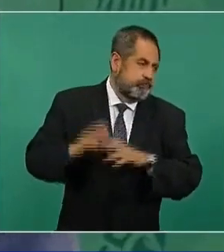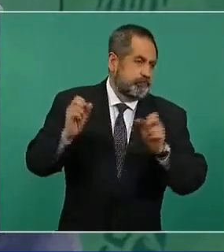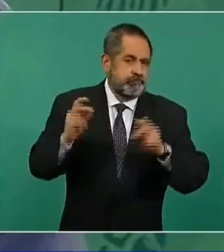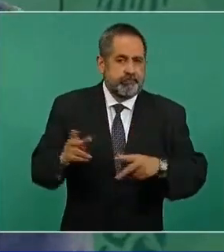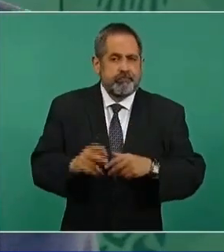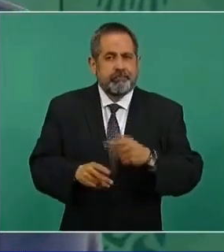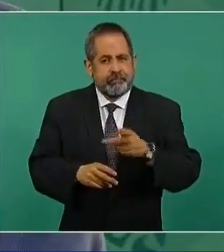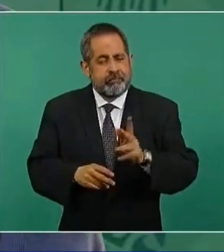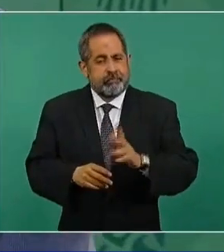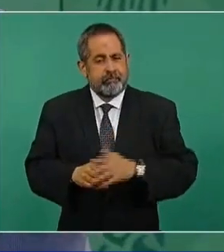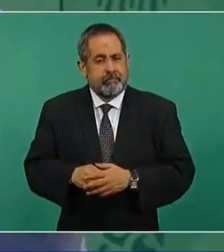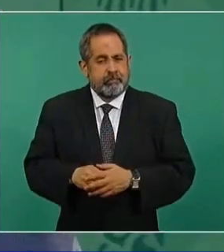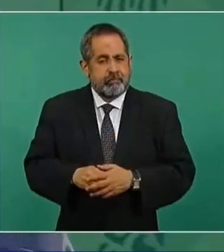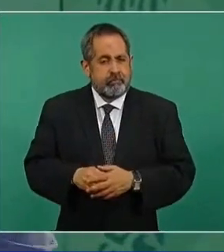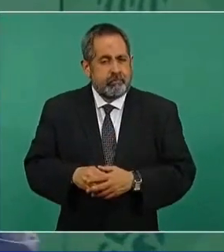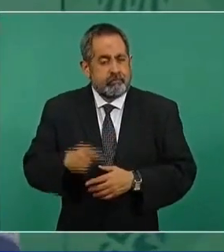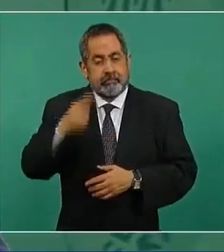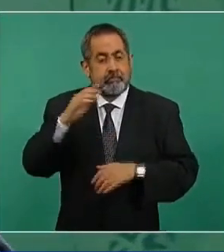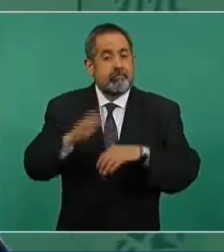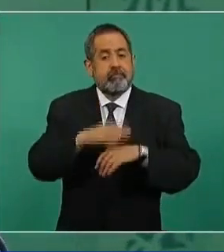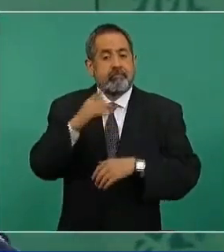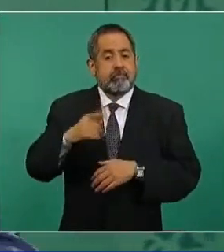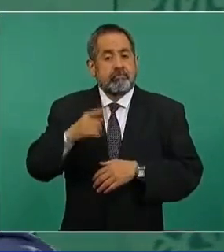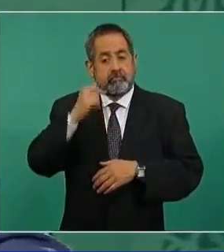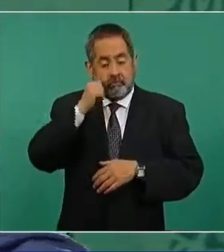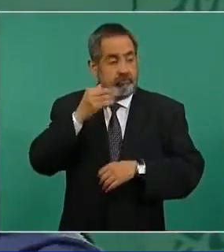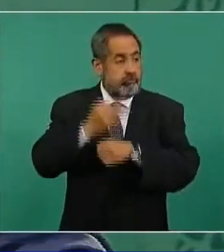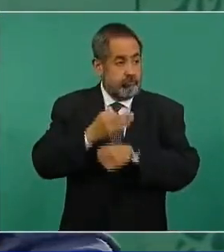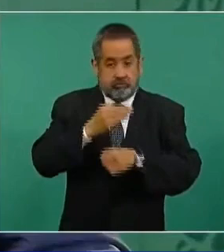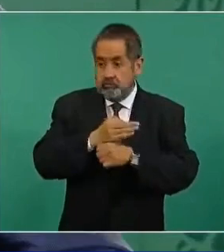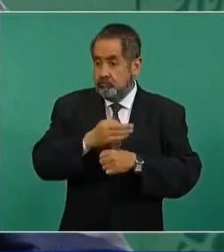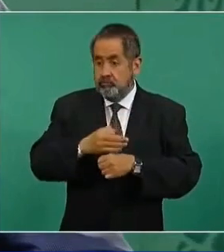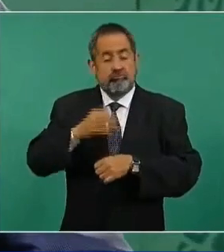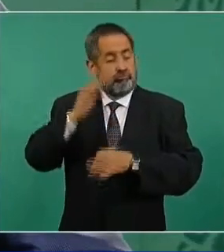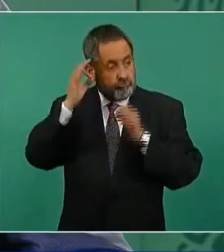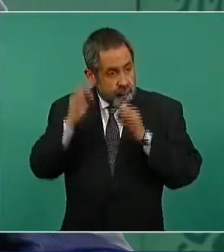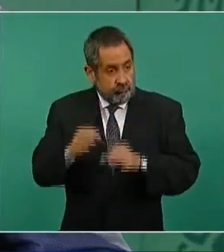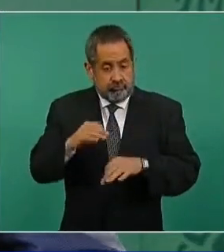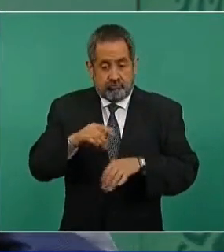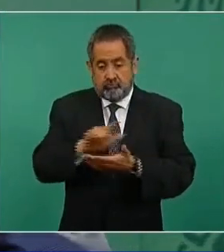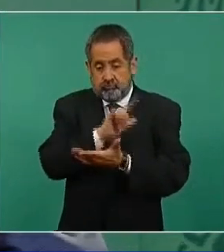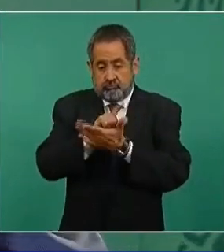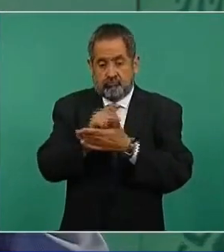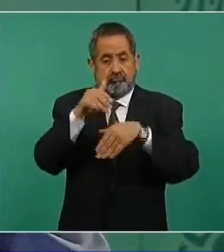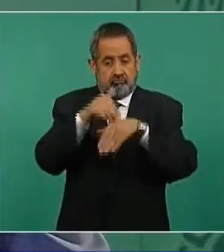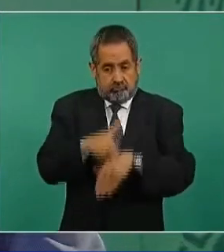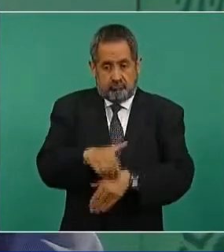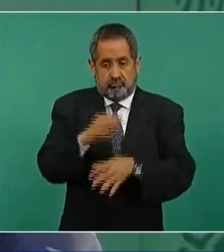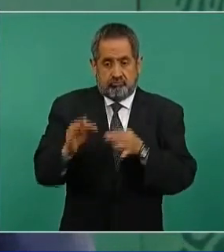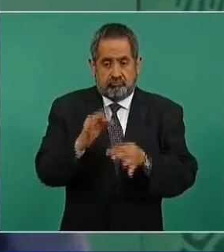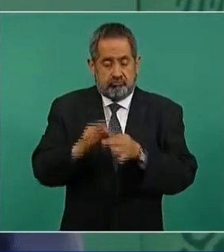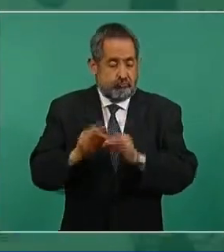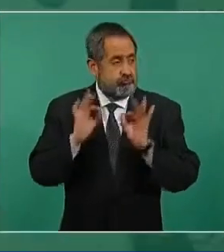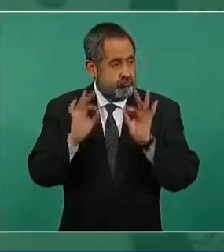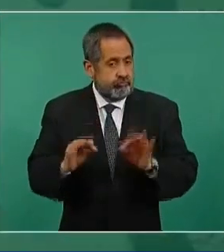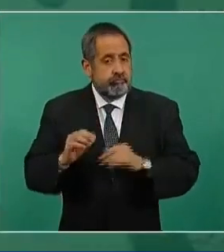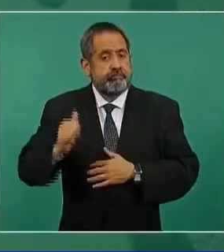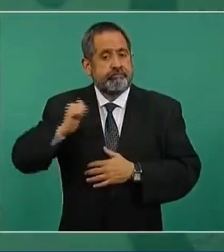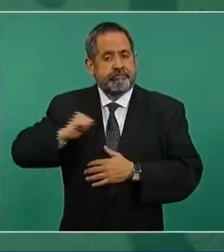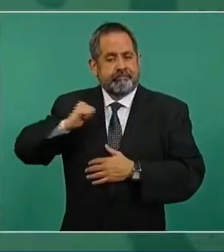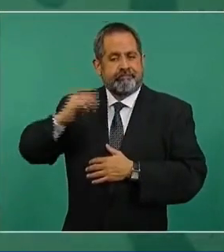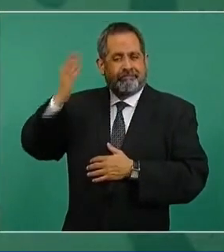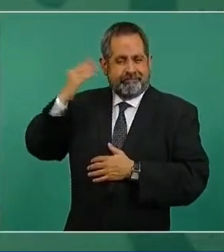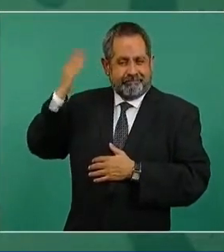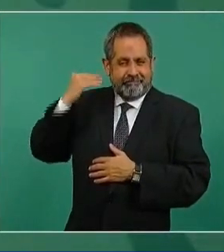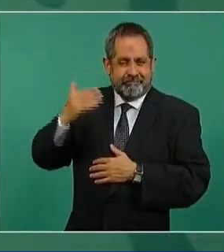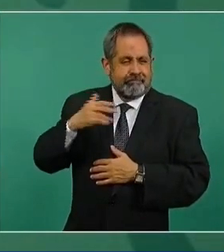porque como nunca hay un auténtico Estado de Derecho. Antes había un Estado de